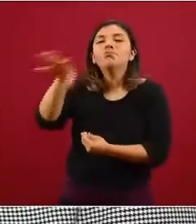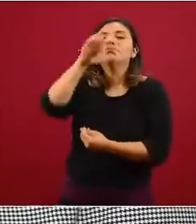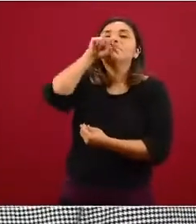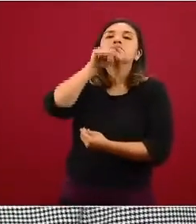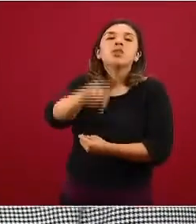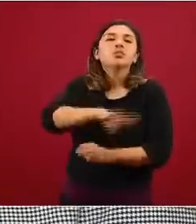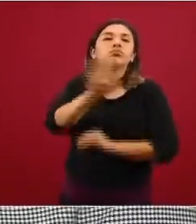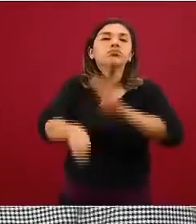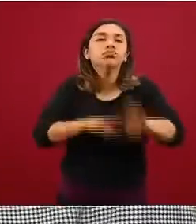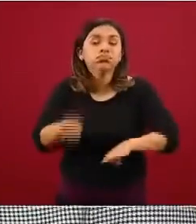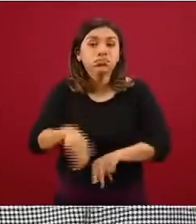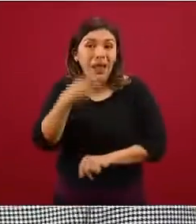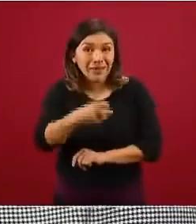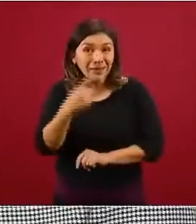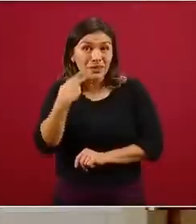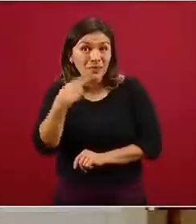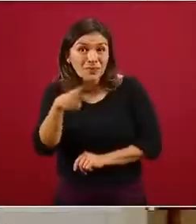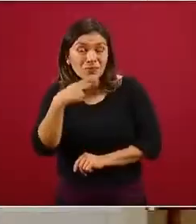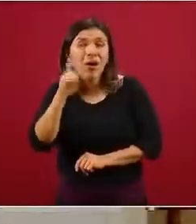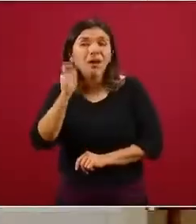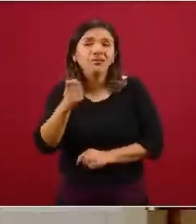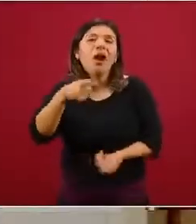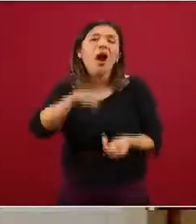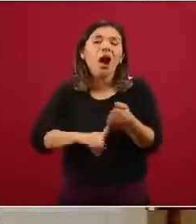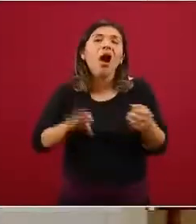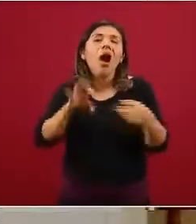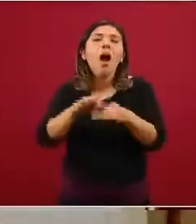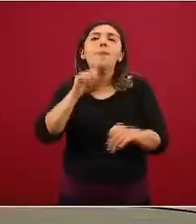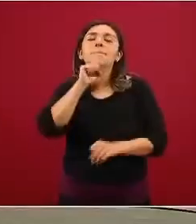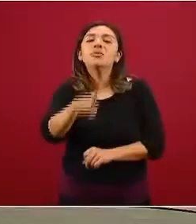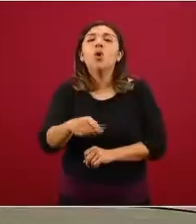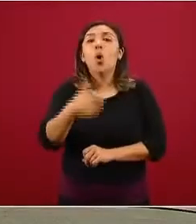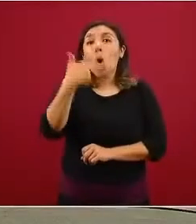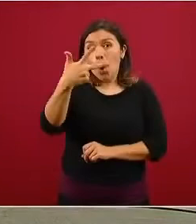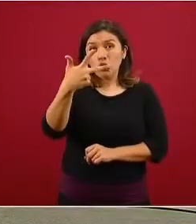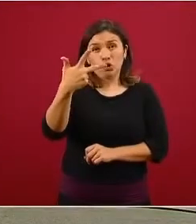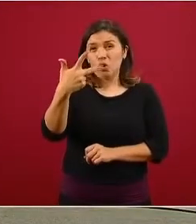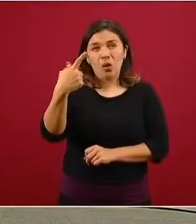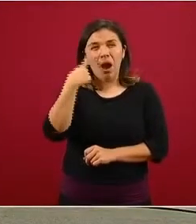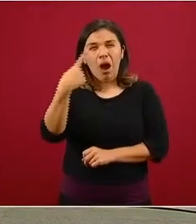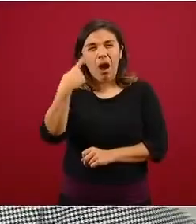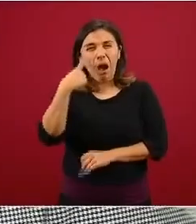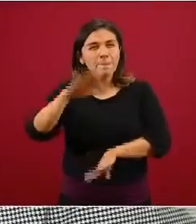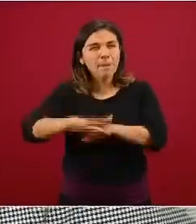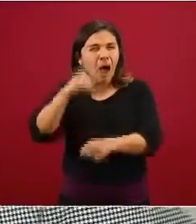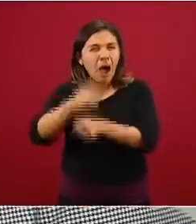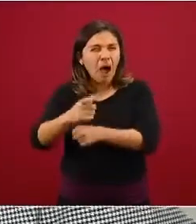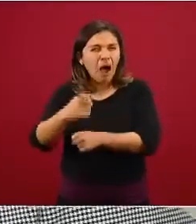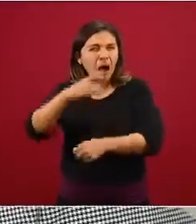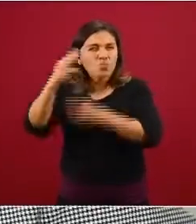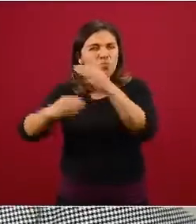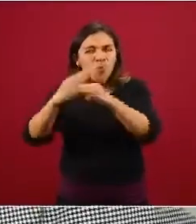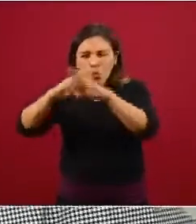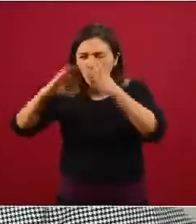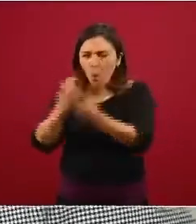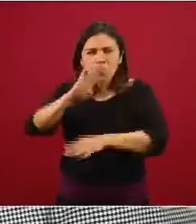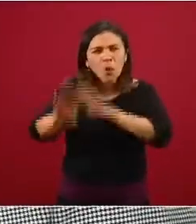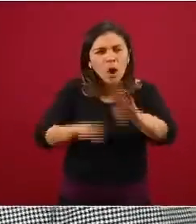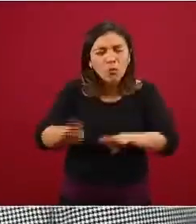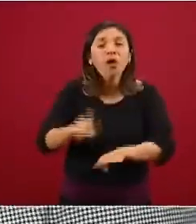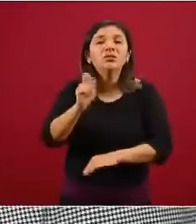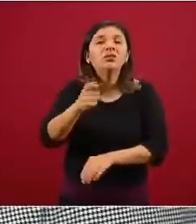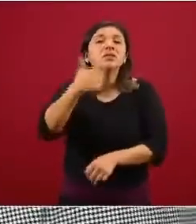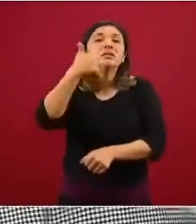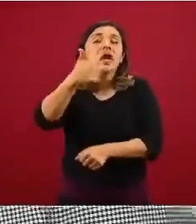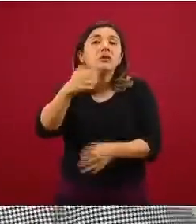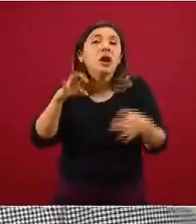El tabaco está ligado a 6 de las 8 causas principales de muerte a nivel mundial. El tabaco está directamente relacionado